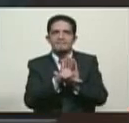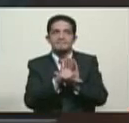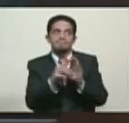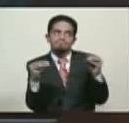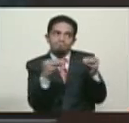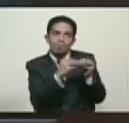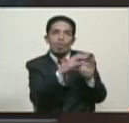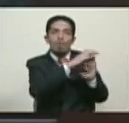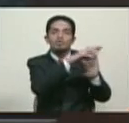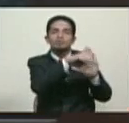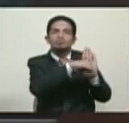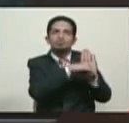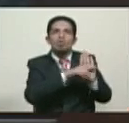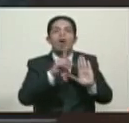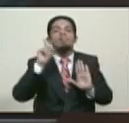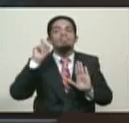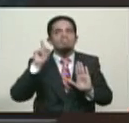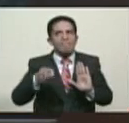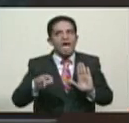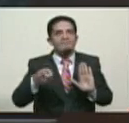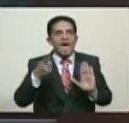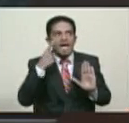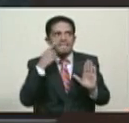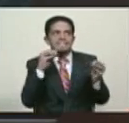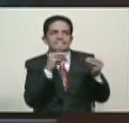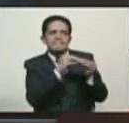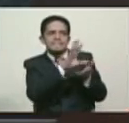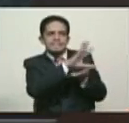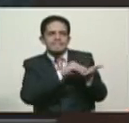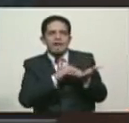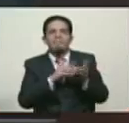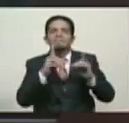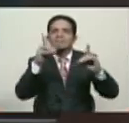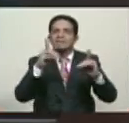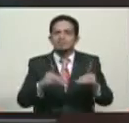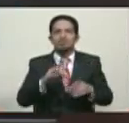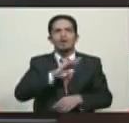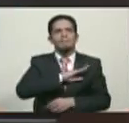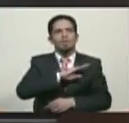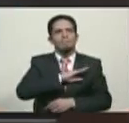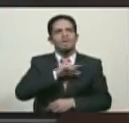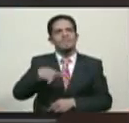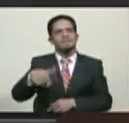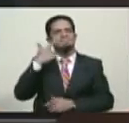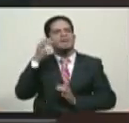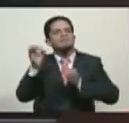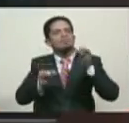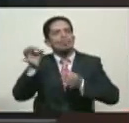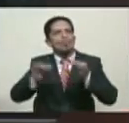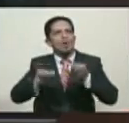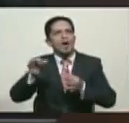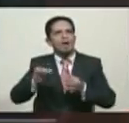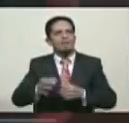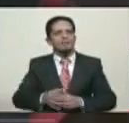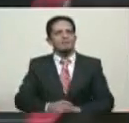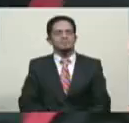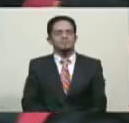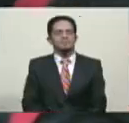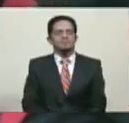Constitución deben hacer valer las sentencias y decisiones emitidas por los tribunales del país.